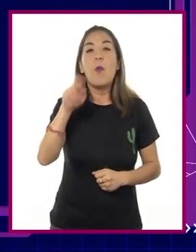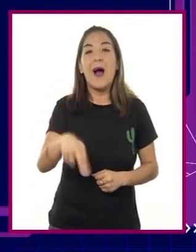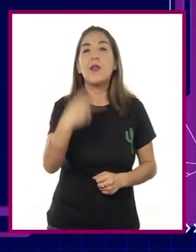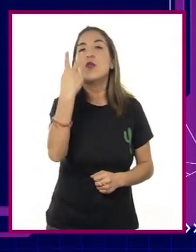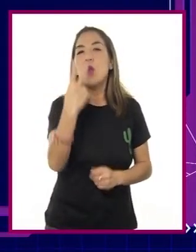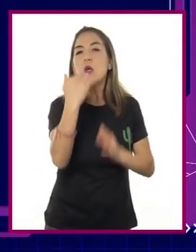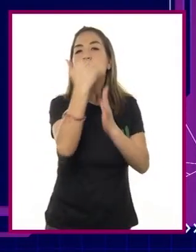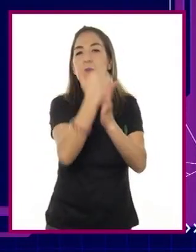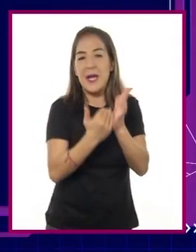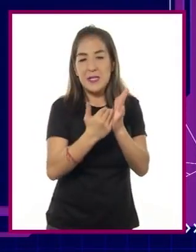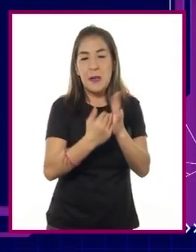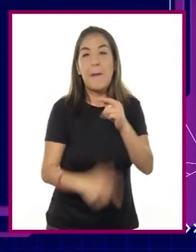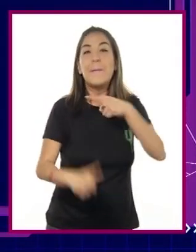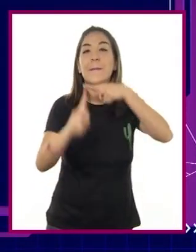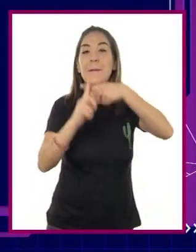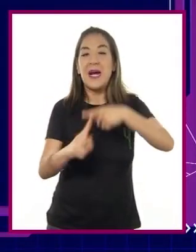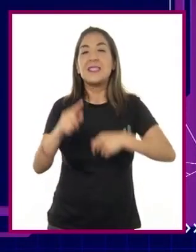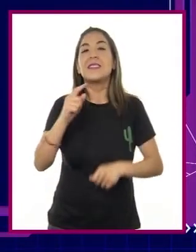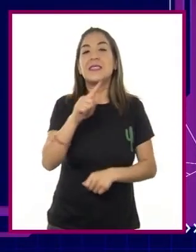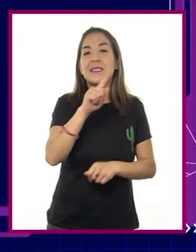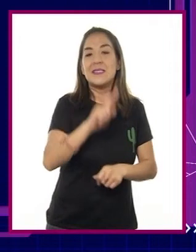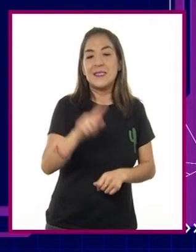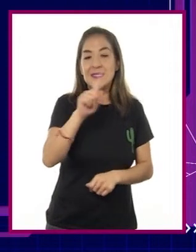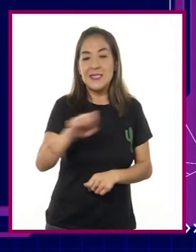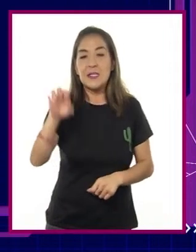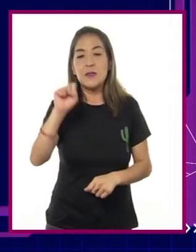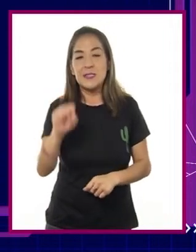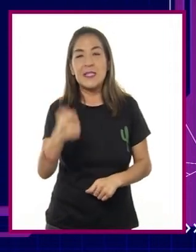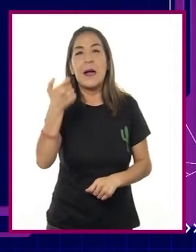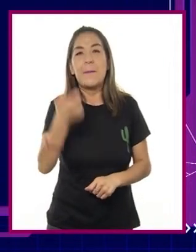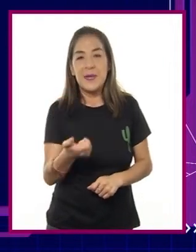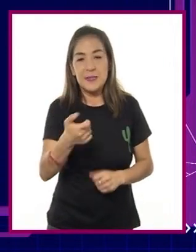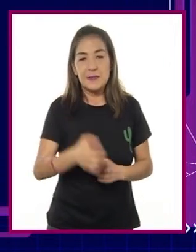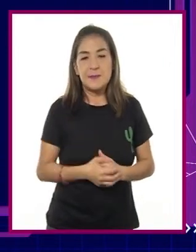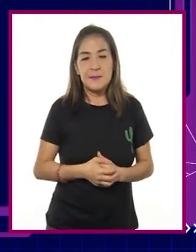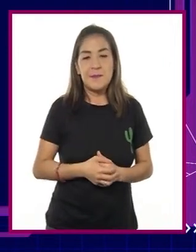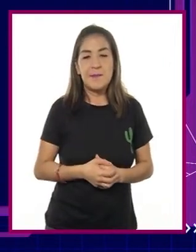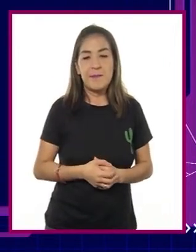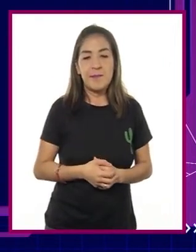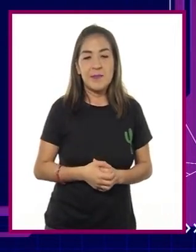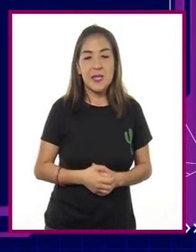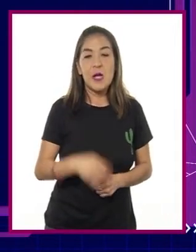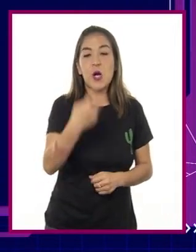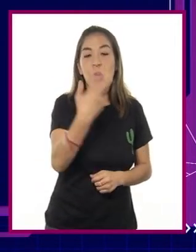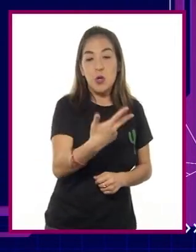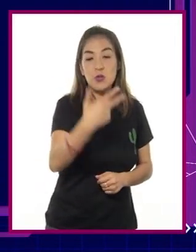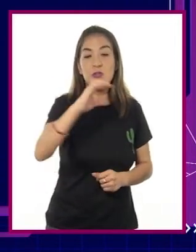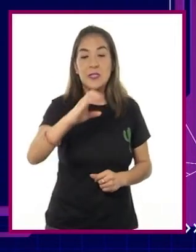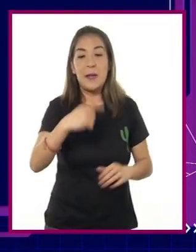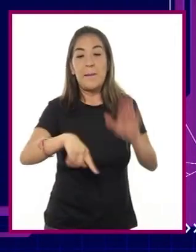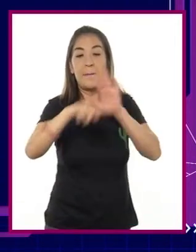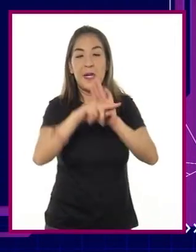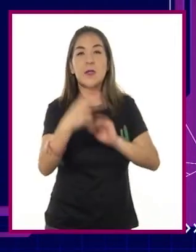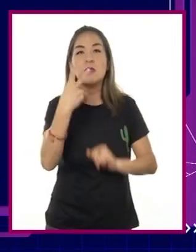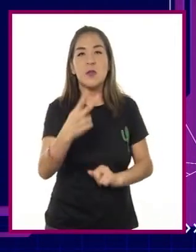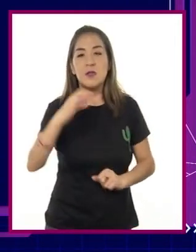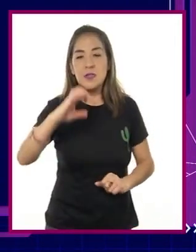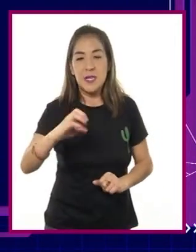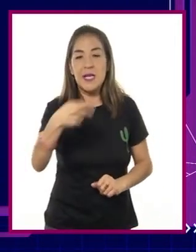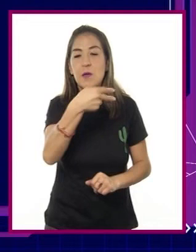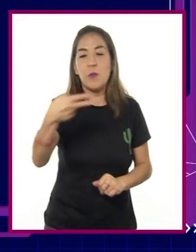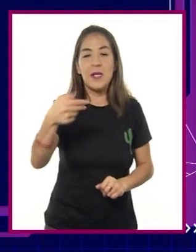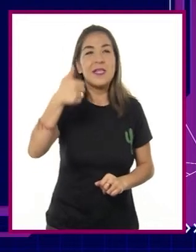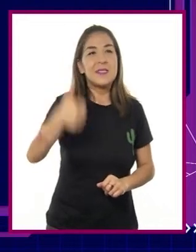que José más 160 pesos. Entonces, al restar 8C menos 2C, da como